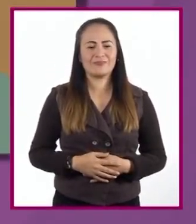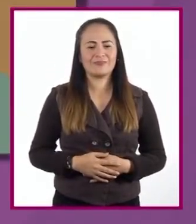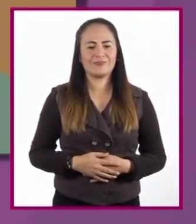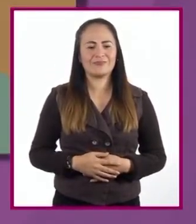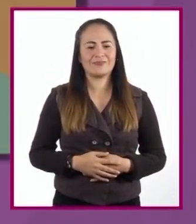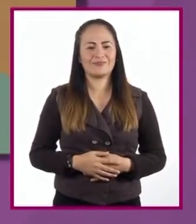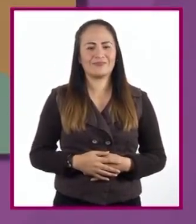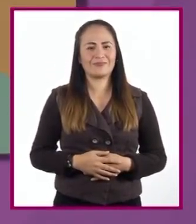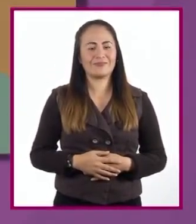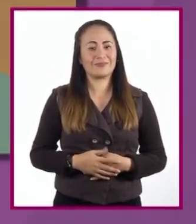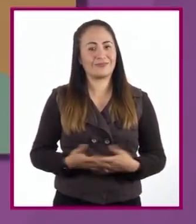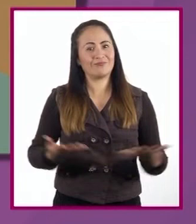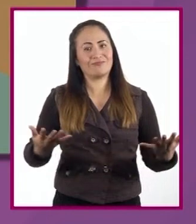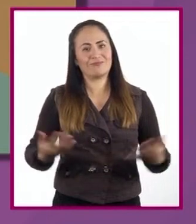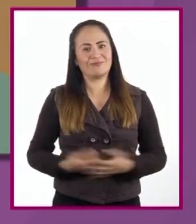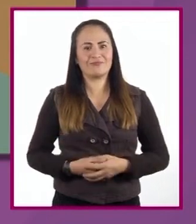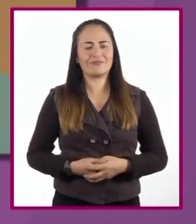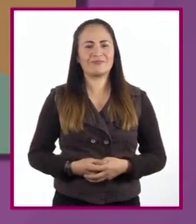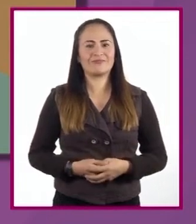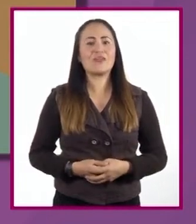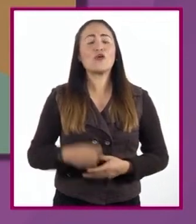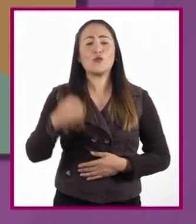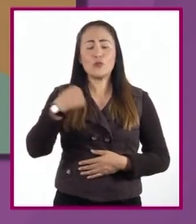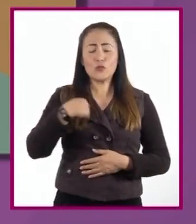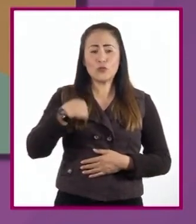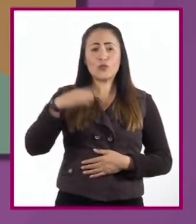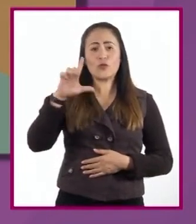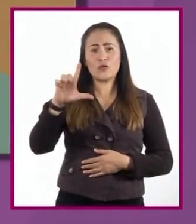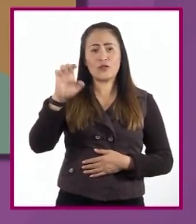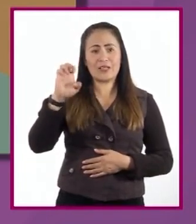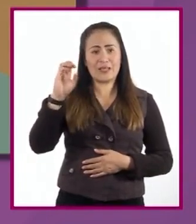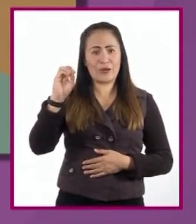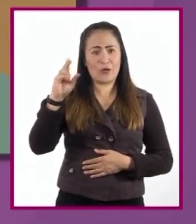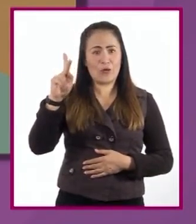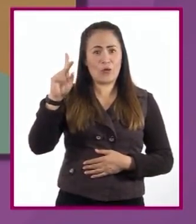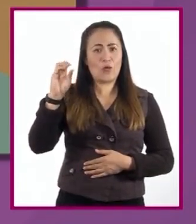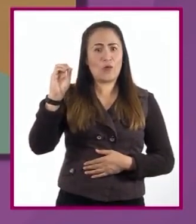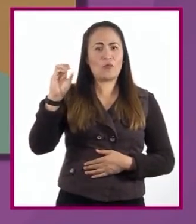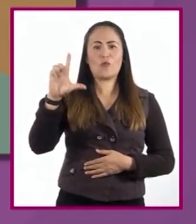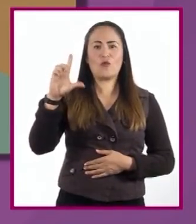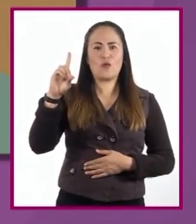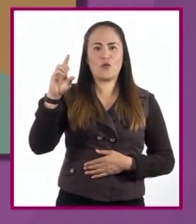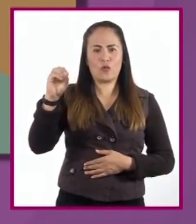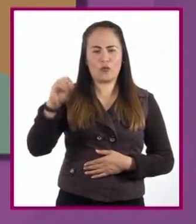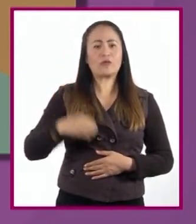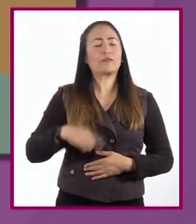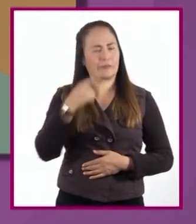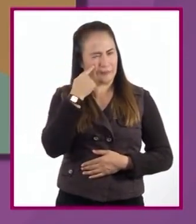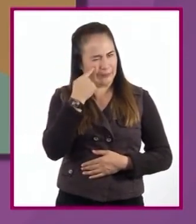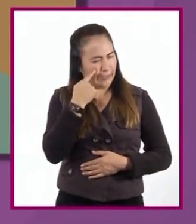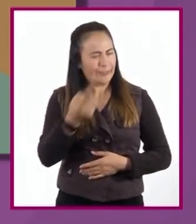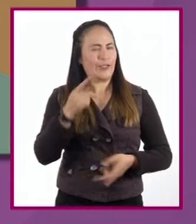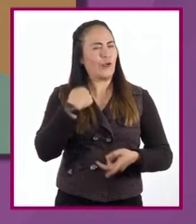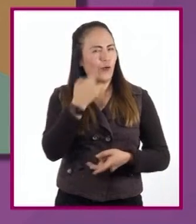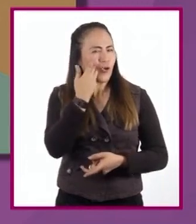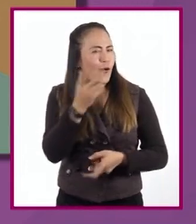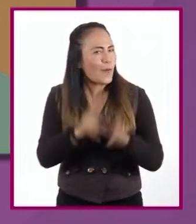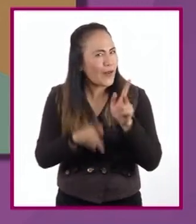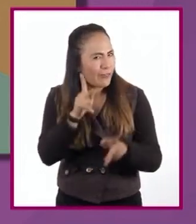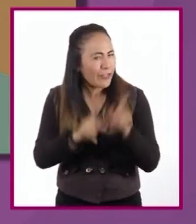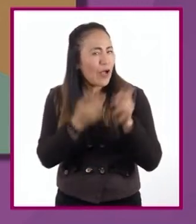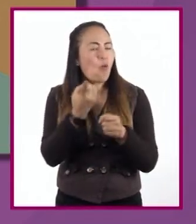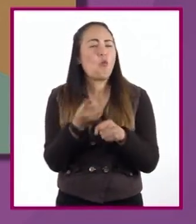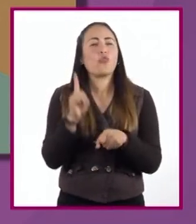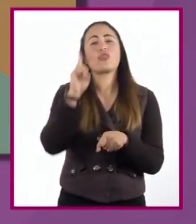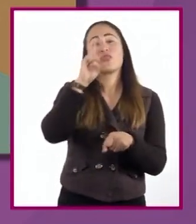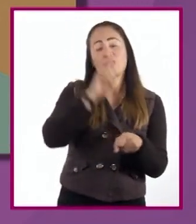Sí, buenas. Yo soy Don Leopoldo. Sí. Y fíjense que les quiero platicar que el otro día